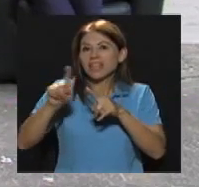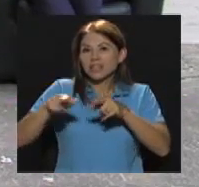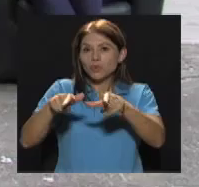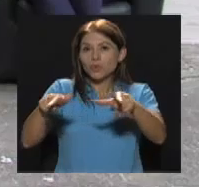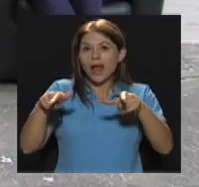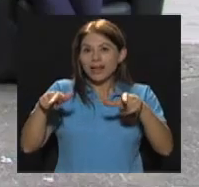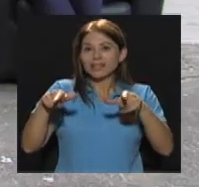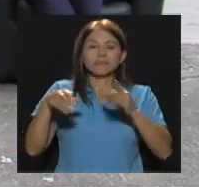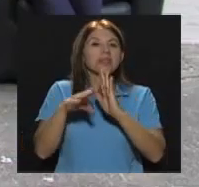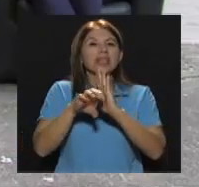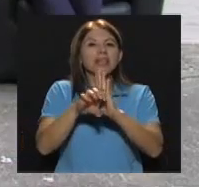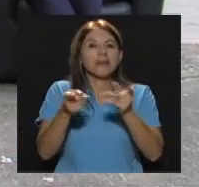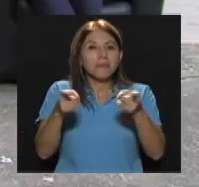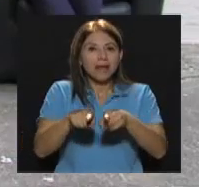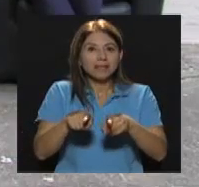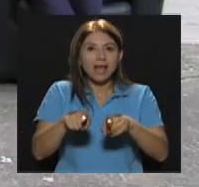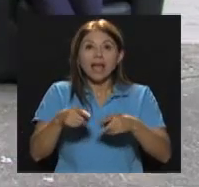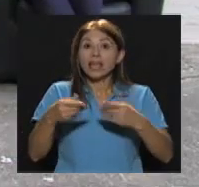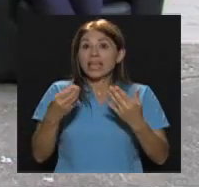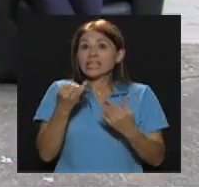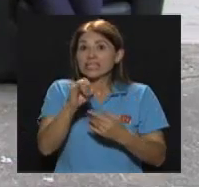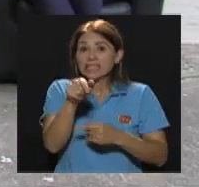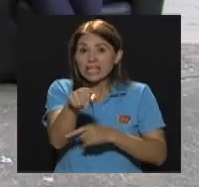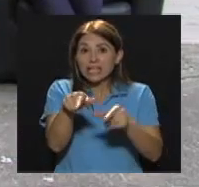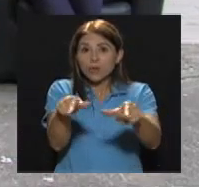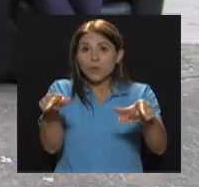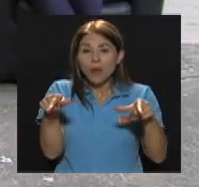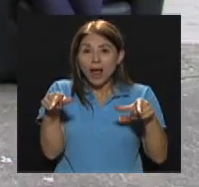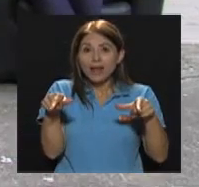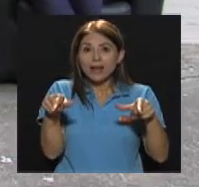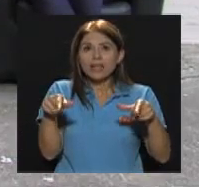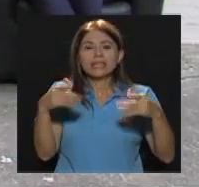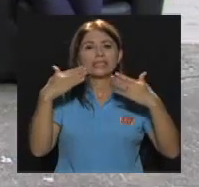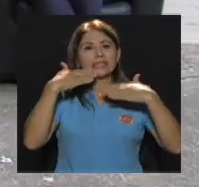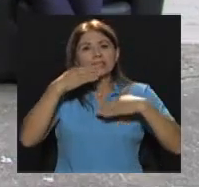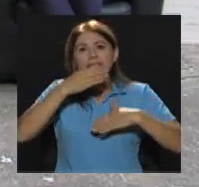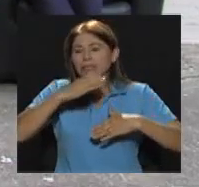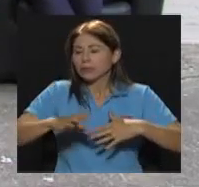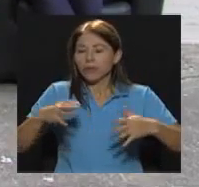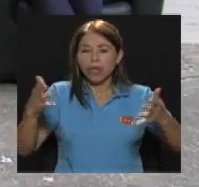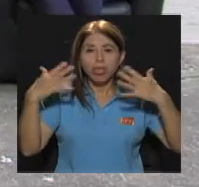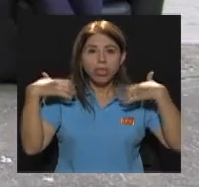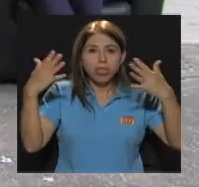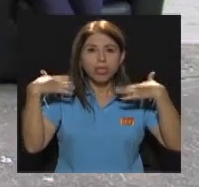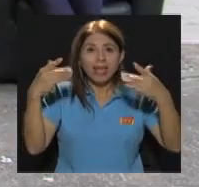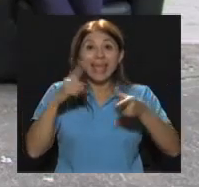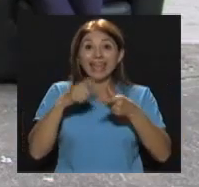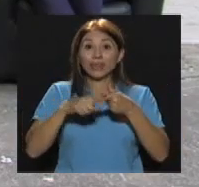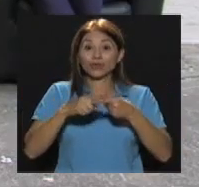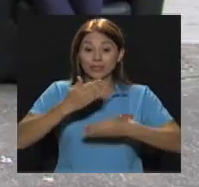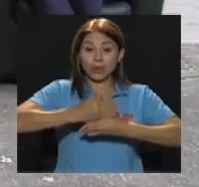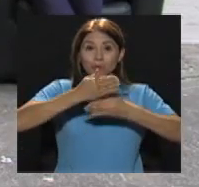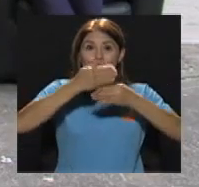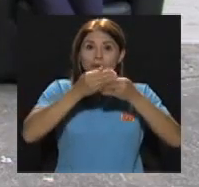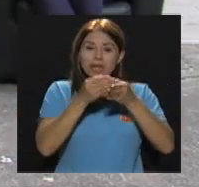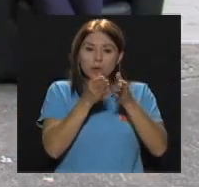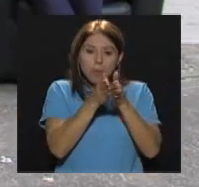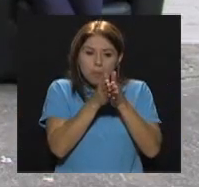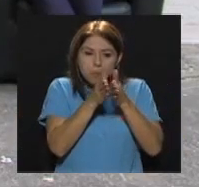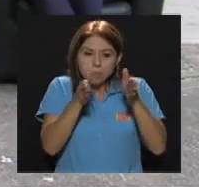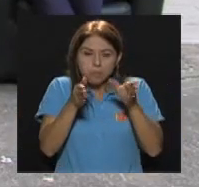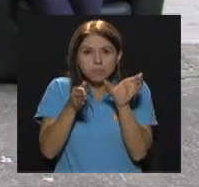radiación solar tarda mucho tiempo en pasar del exterior al interior de los edificios, ¿verdad? Entonces, en un clima caliente